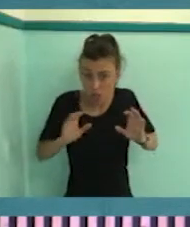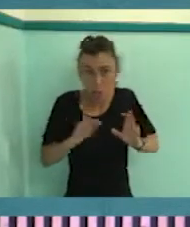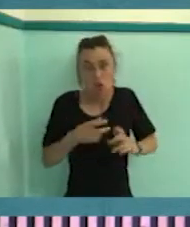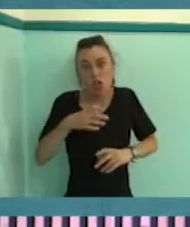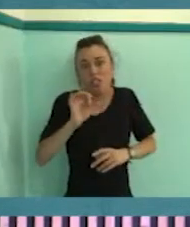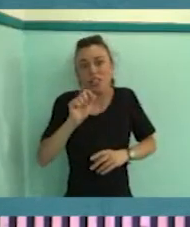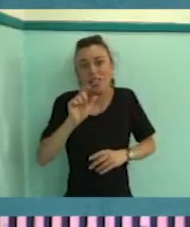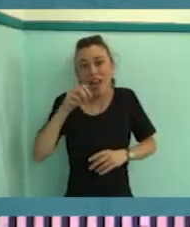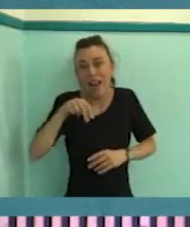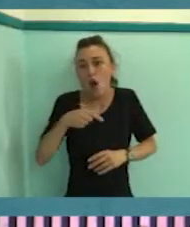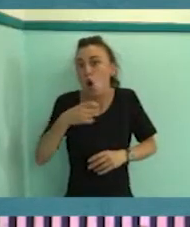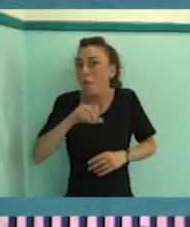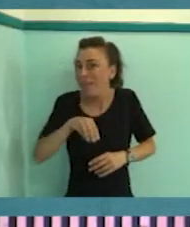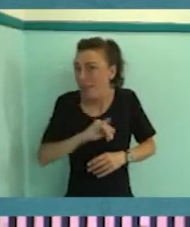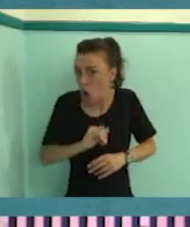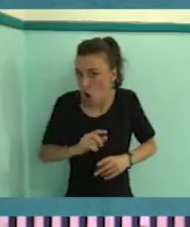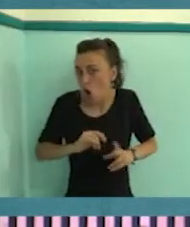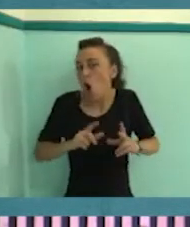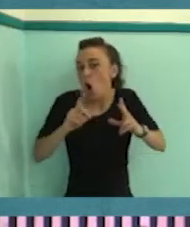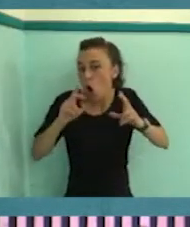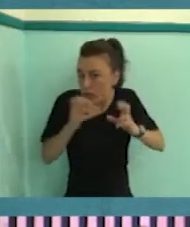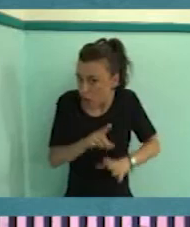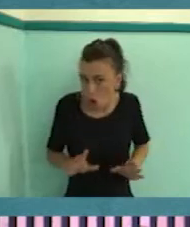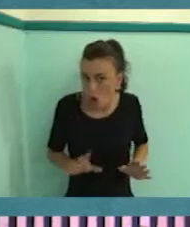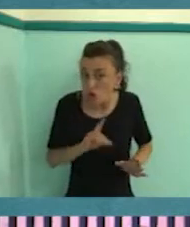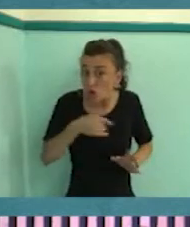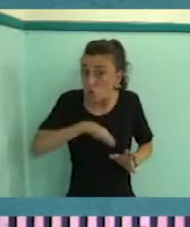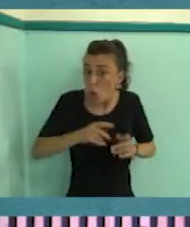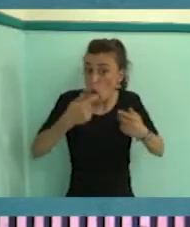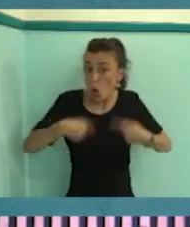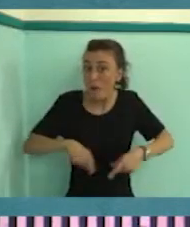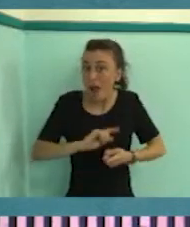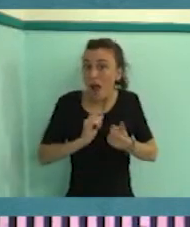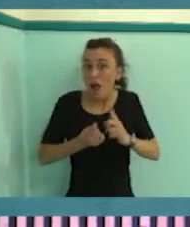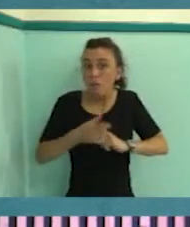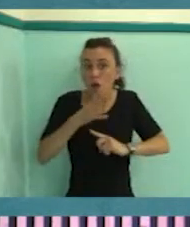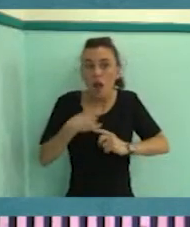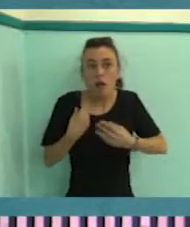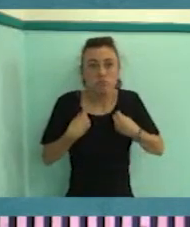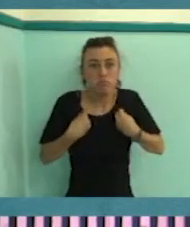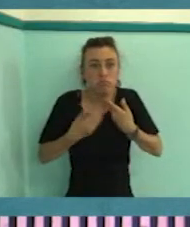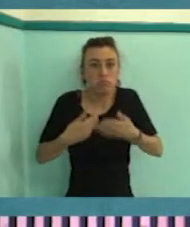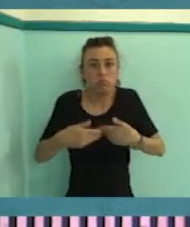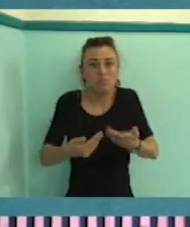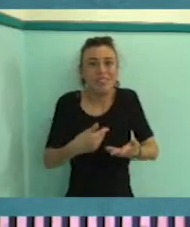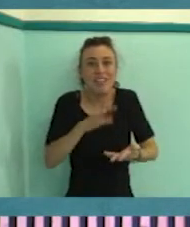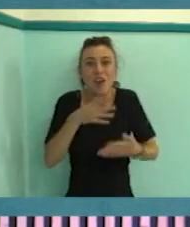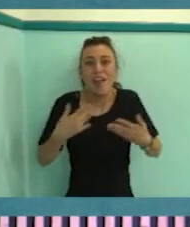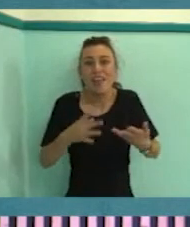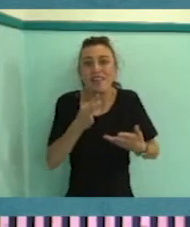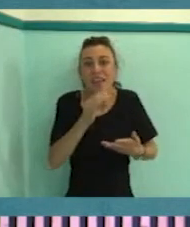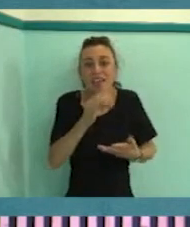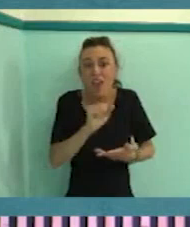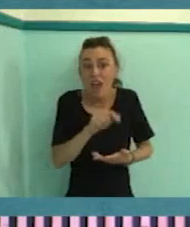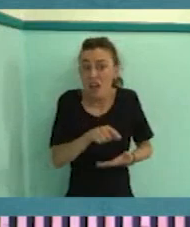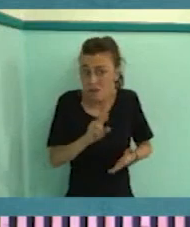no es una persona gorda simplemente es una persona que su cuerpo ha cambiado porque el tiempo pasa porque la vida cambia porque ella también ha tenido un tca y porque a veces la